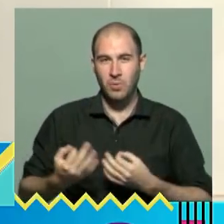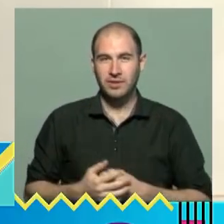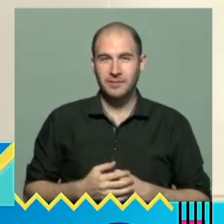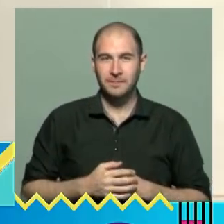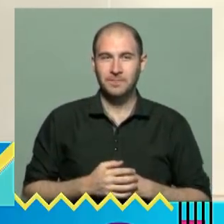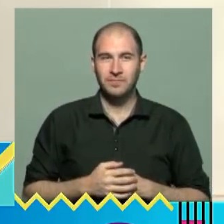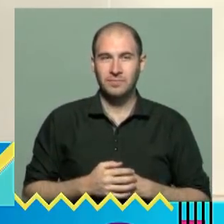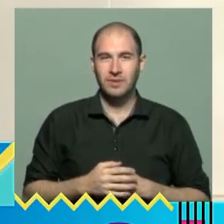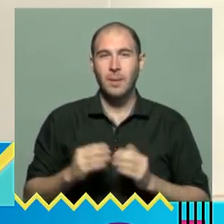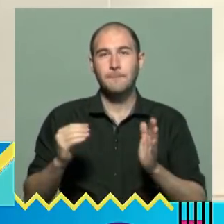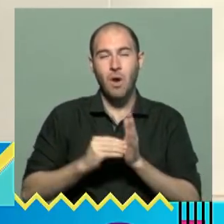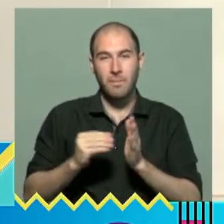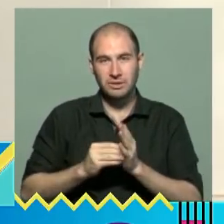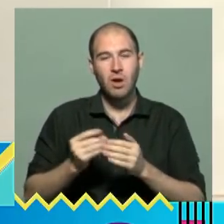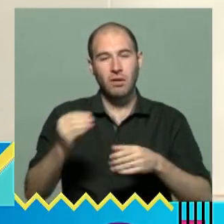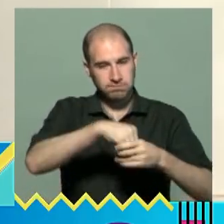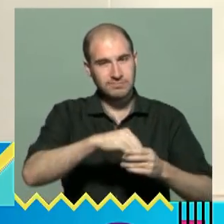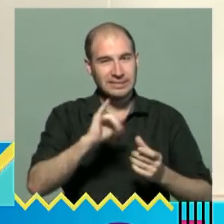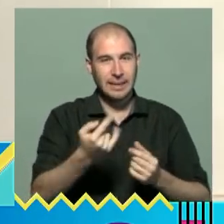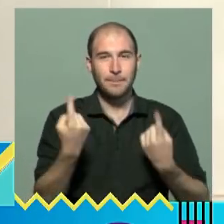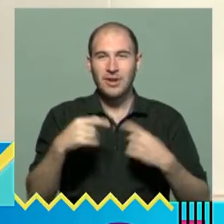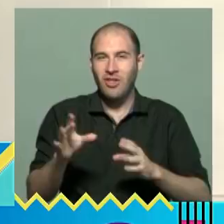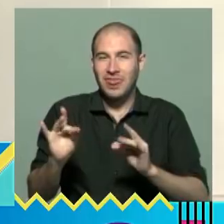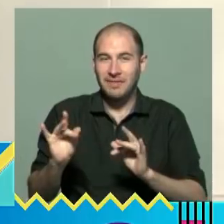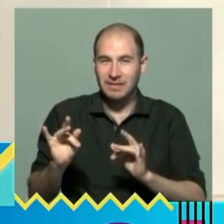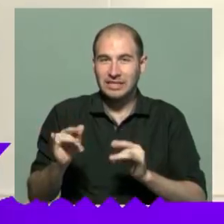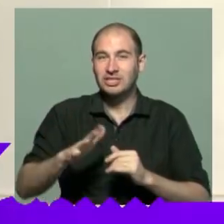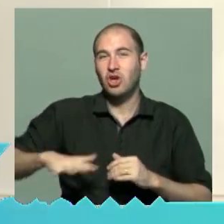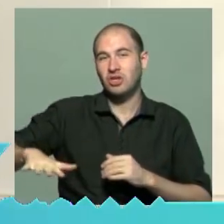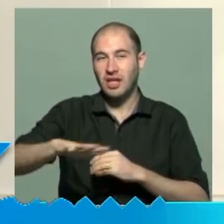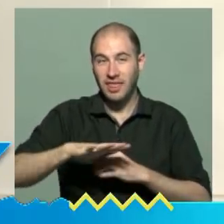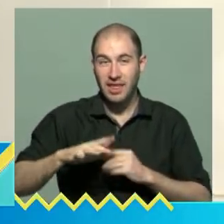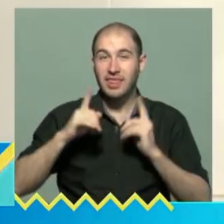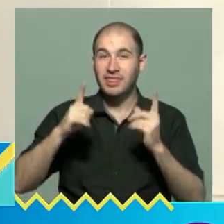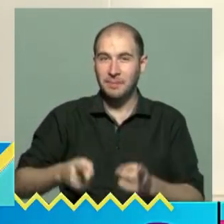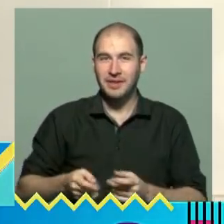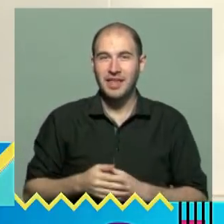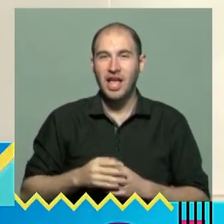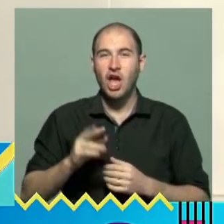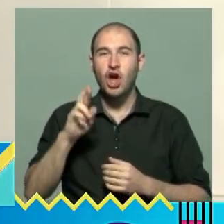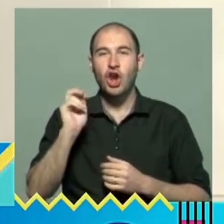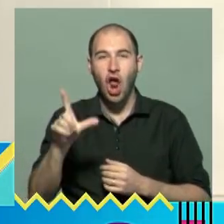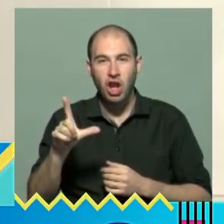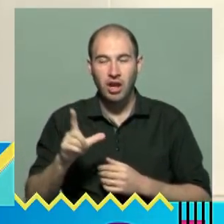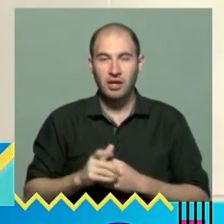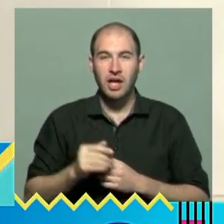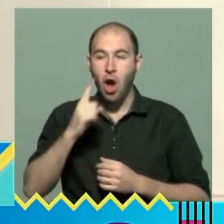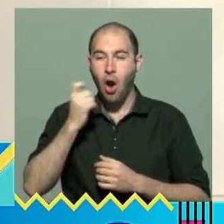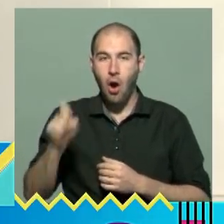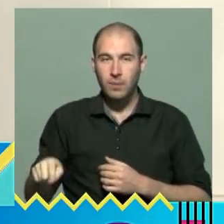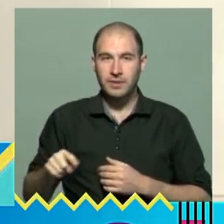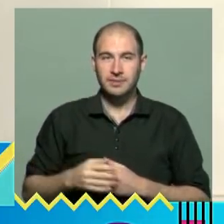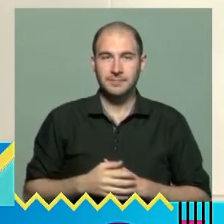en cierto punto nos contemplan, pero es muy difícil como sociedad también destinar un rol, digamos, al hombre que